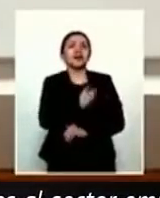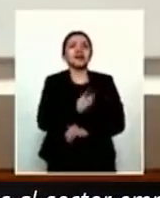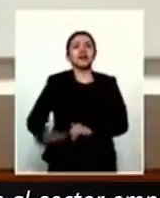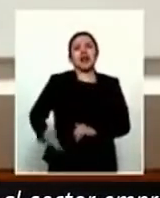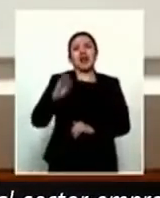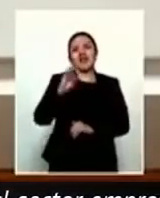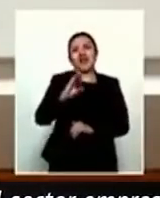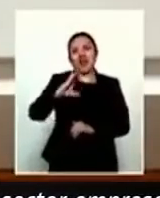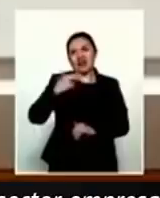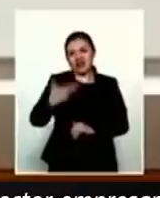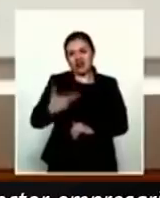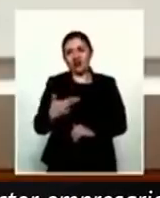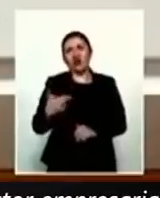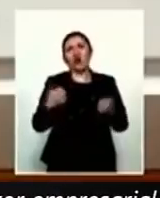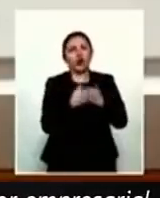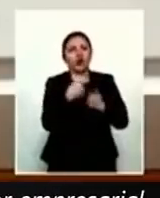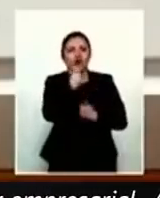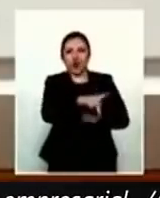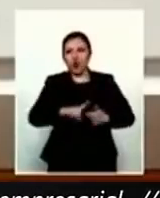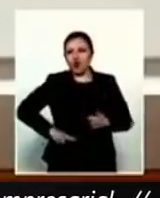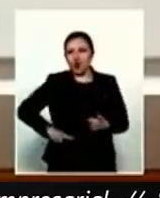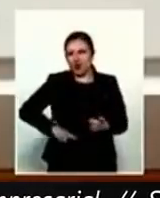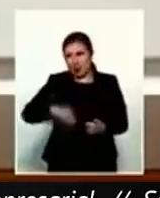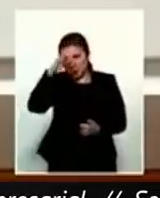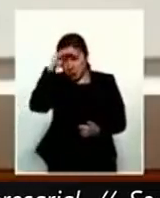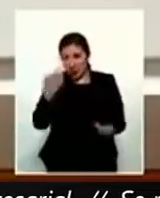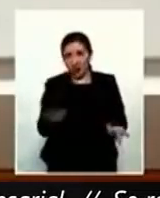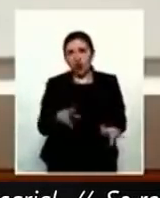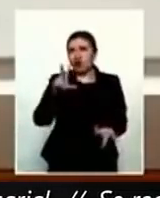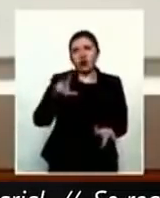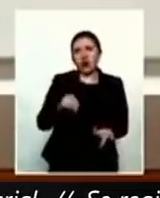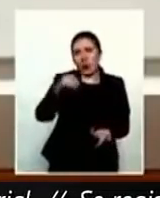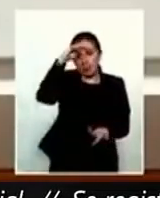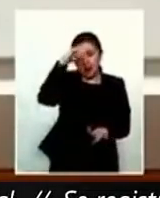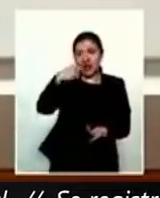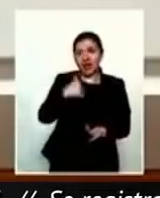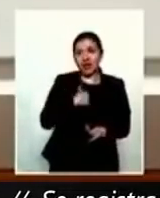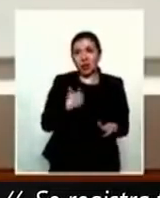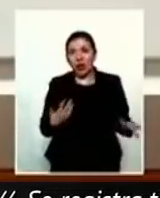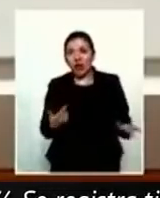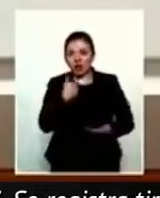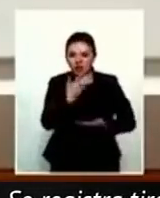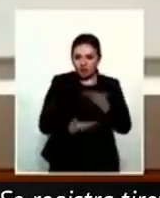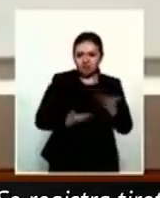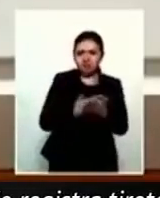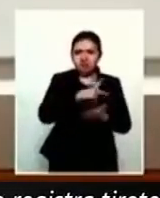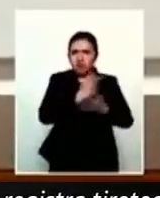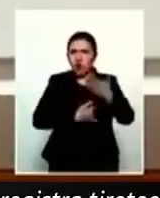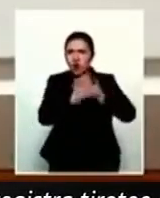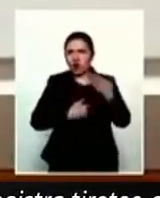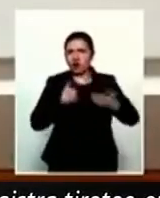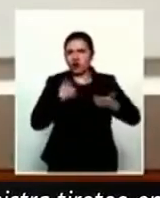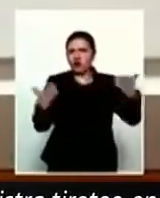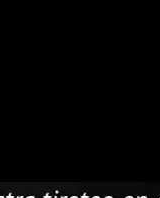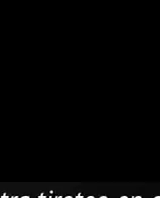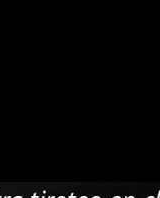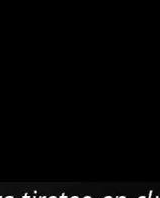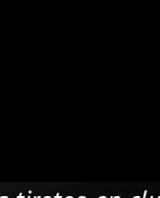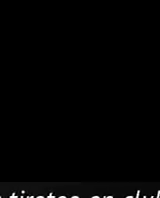y nunca se esperaron que yo fuera a presentar un proyecto como el que presenté.